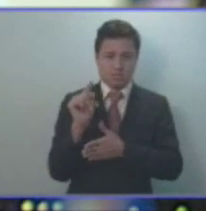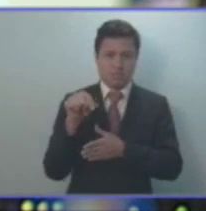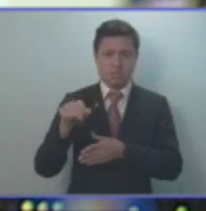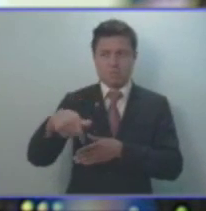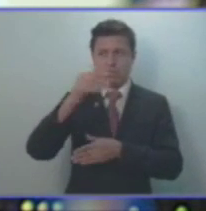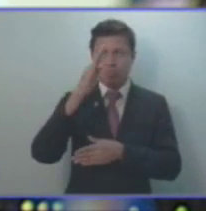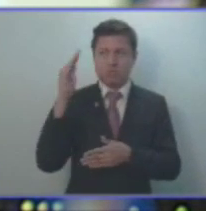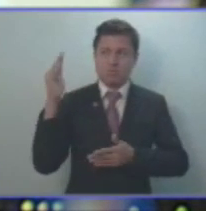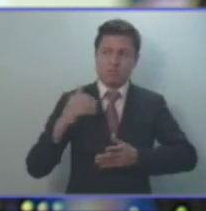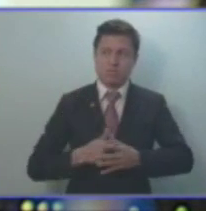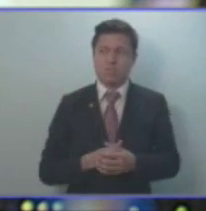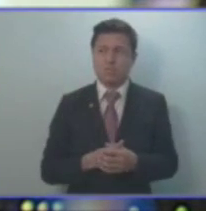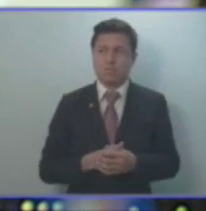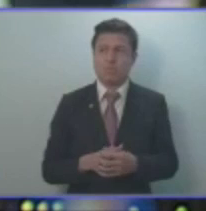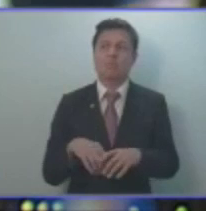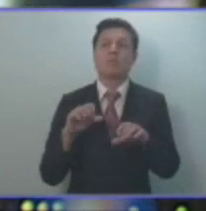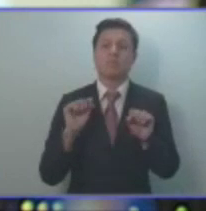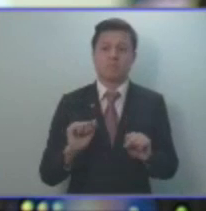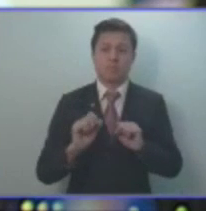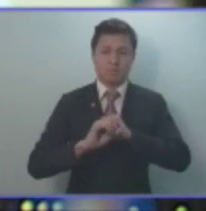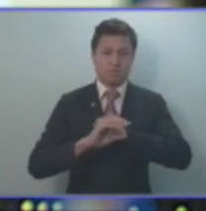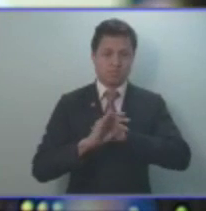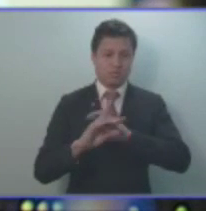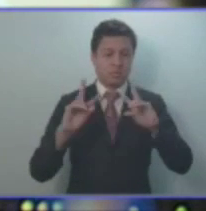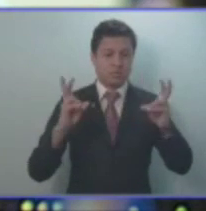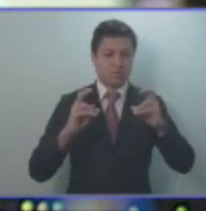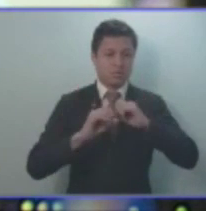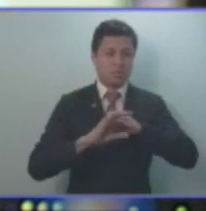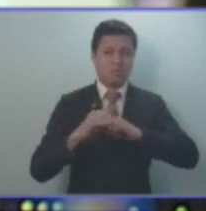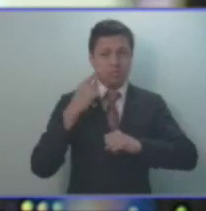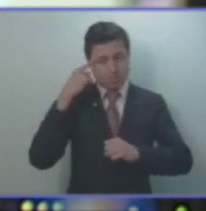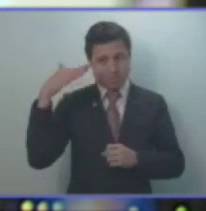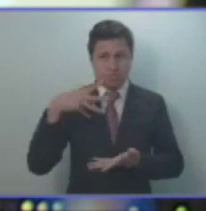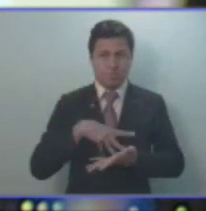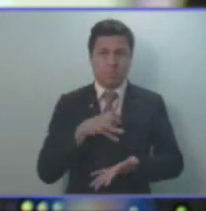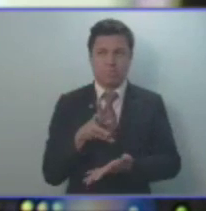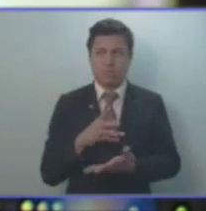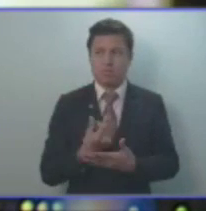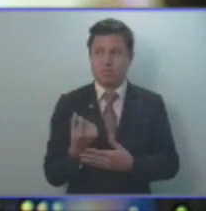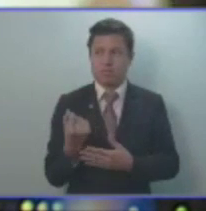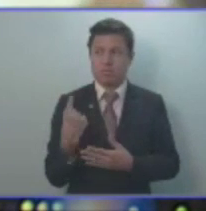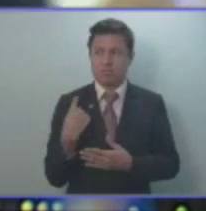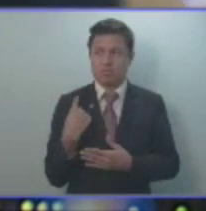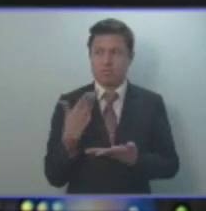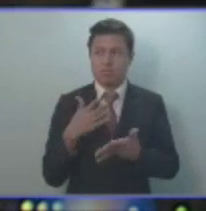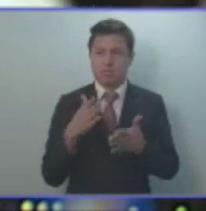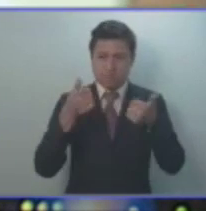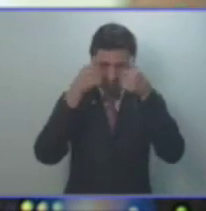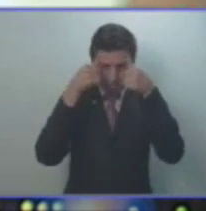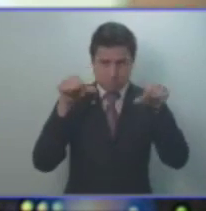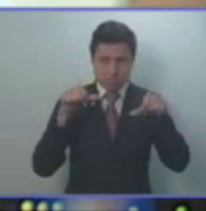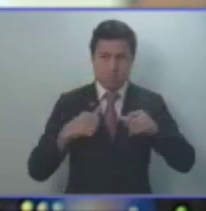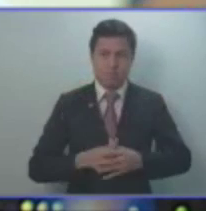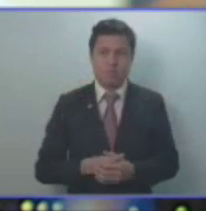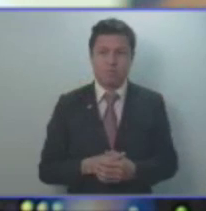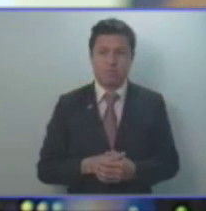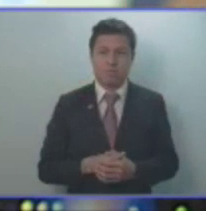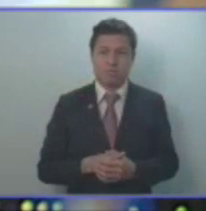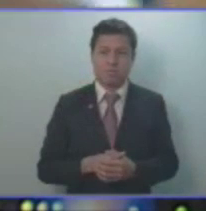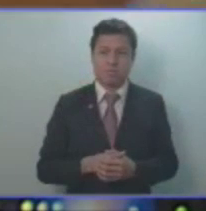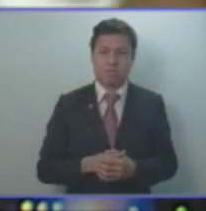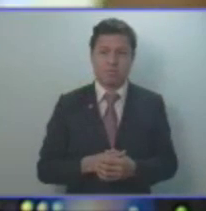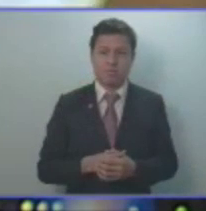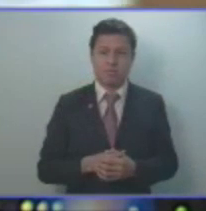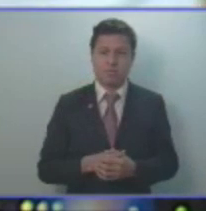estatales se pueden promover políticas públicas como la recientemente aprobada política